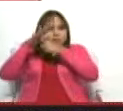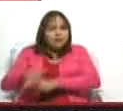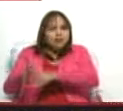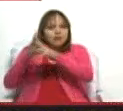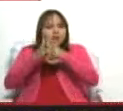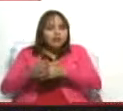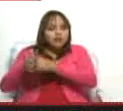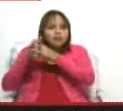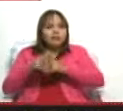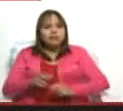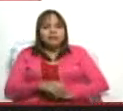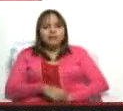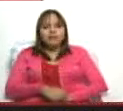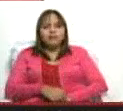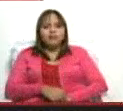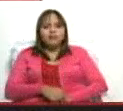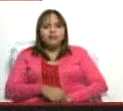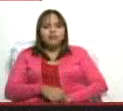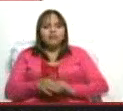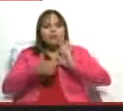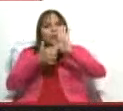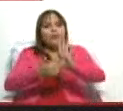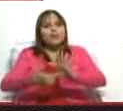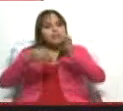de ser de una verdadera revolución.